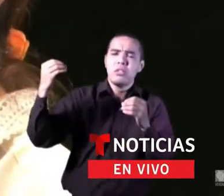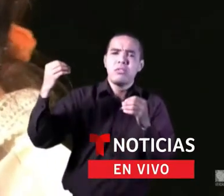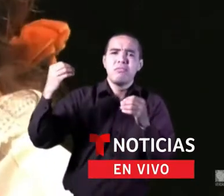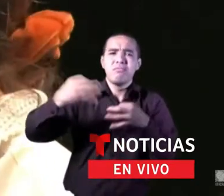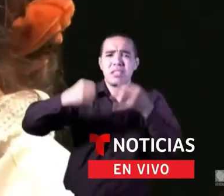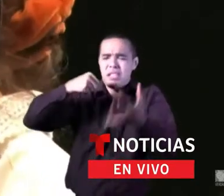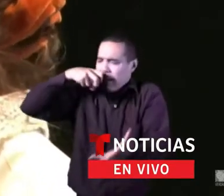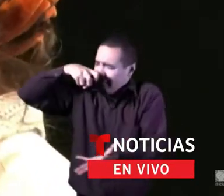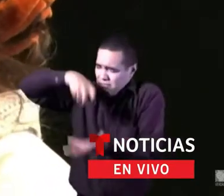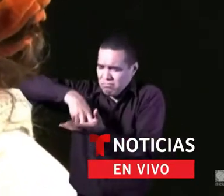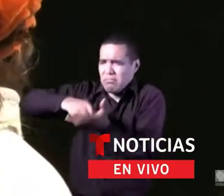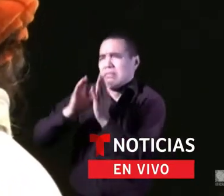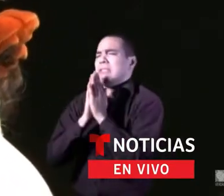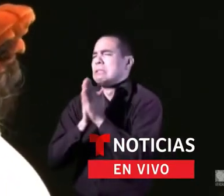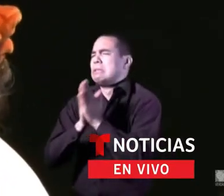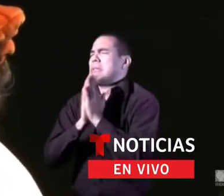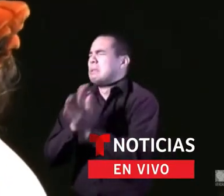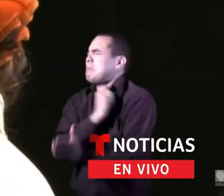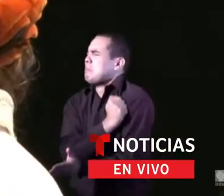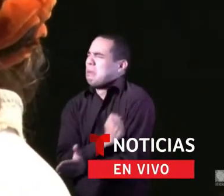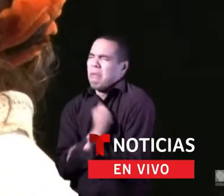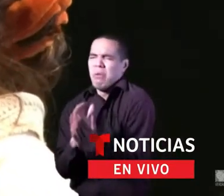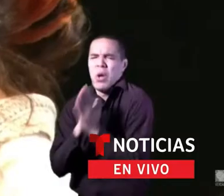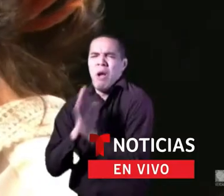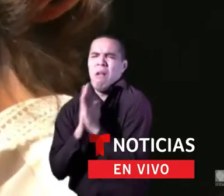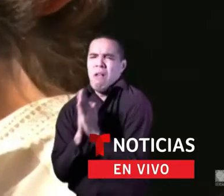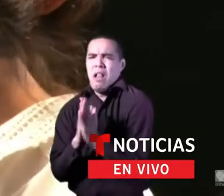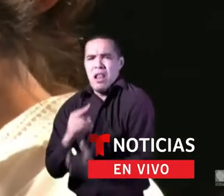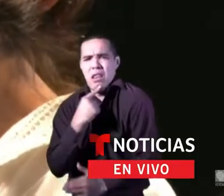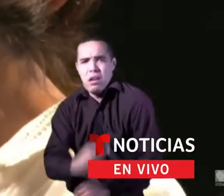suplicado de rodillas